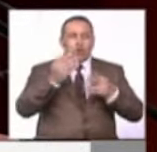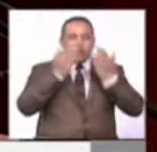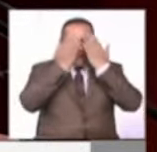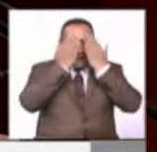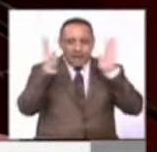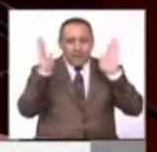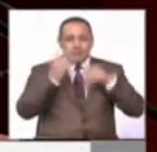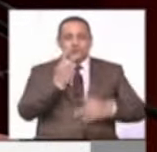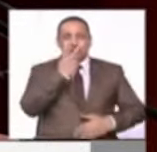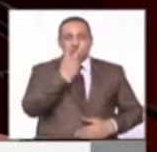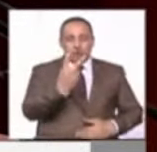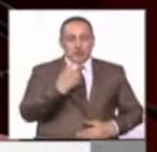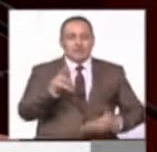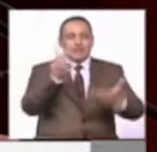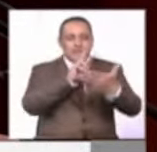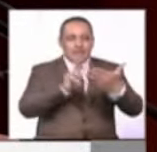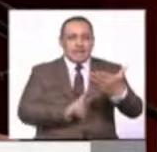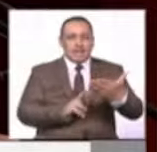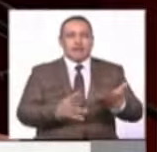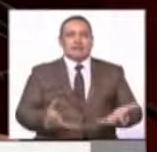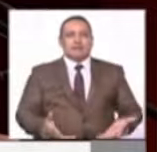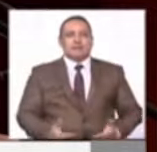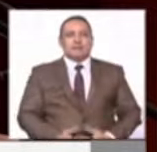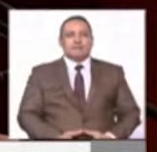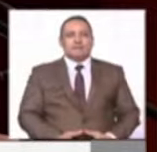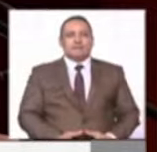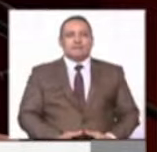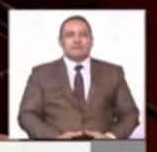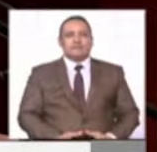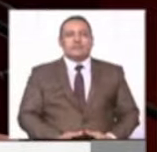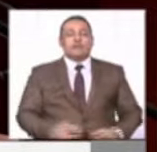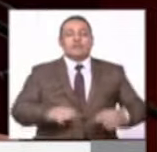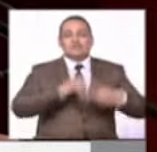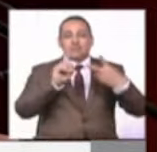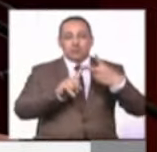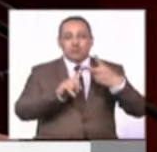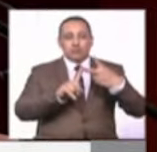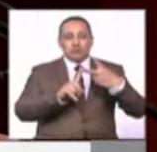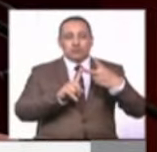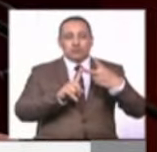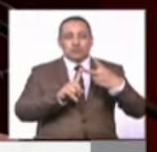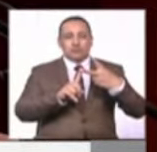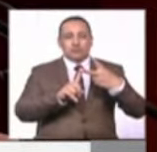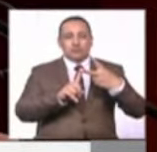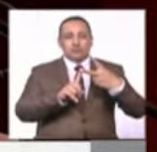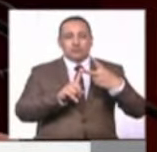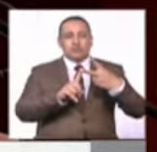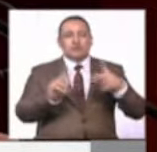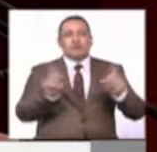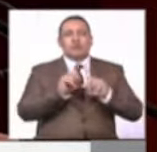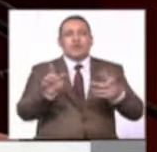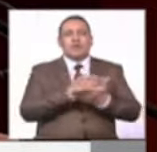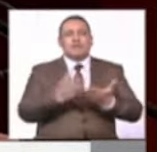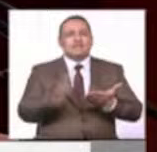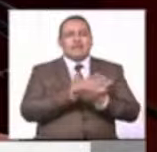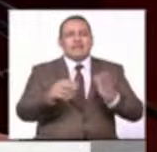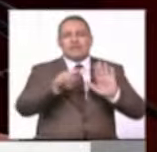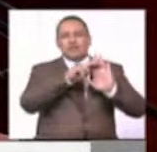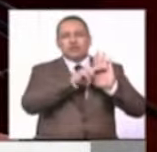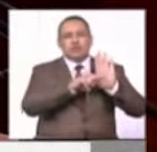ojos y leer la constitución en su conjunto en segundo lugar no hay ninguna